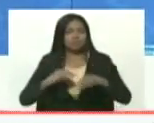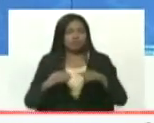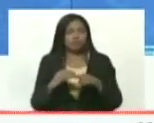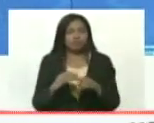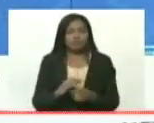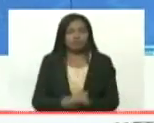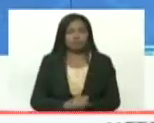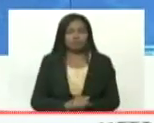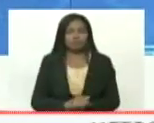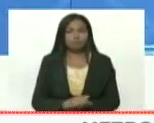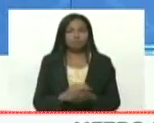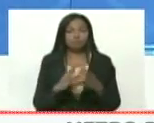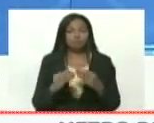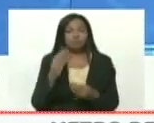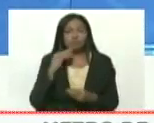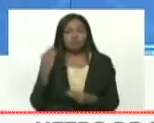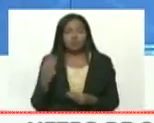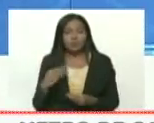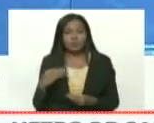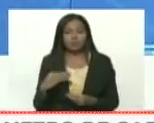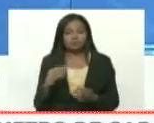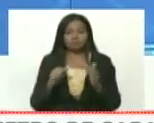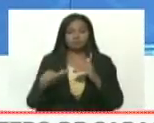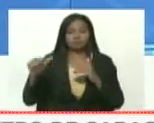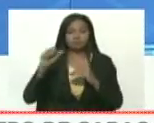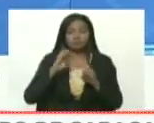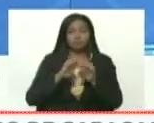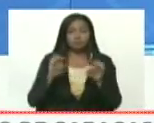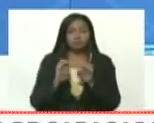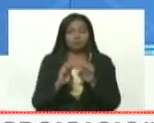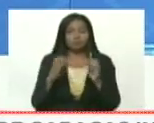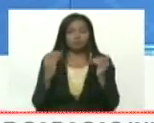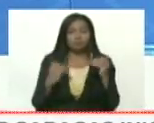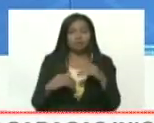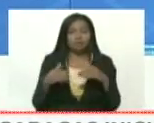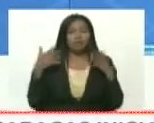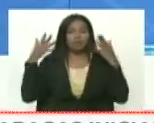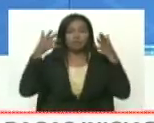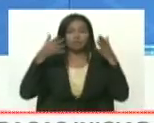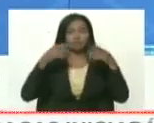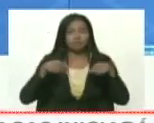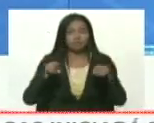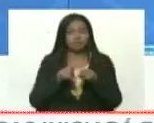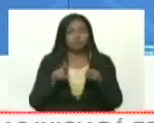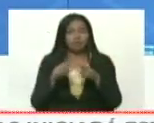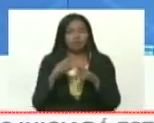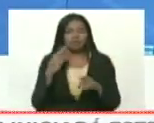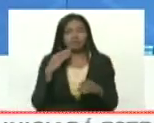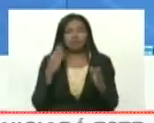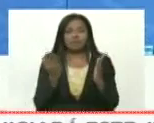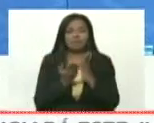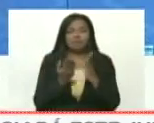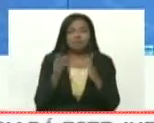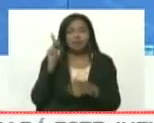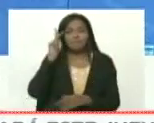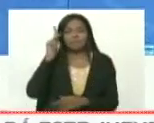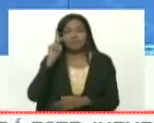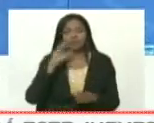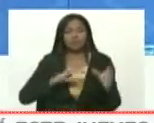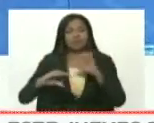los y las jóvenes del nivel de educación media y de la formación permanente de docentes en las áreas de